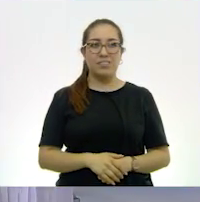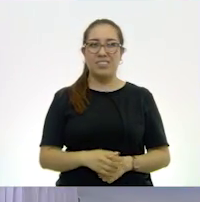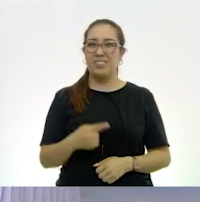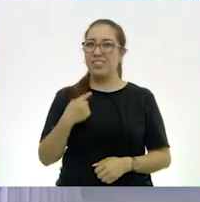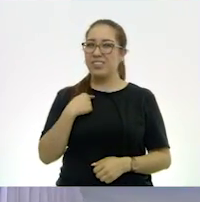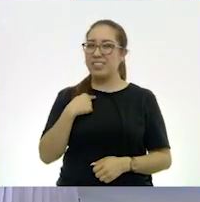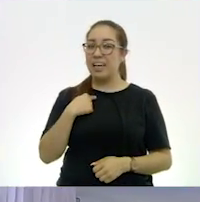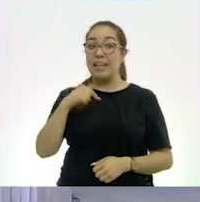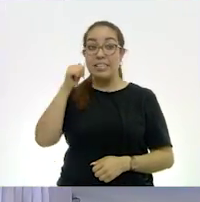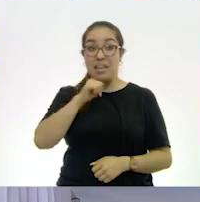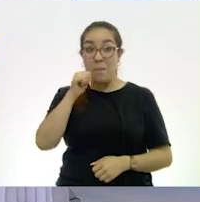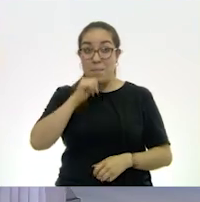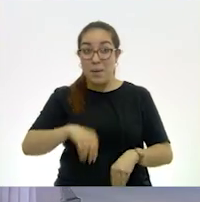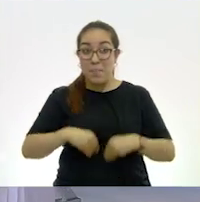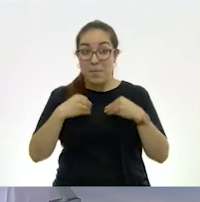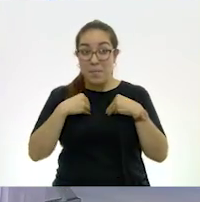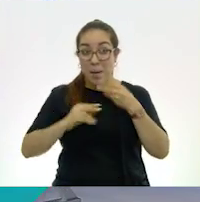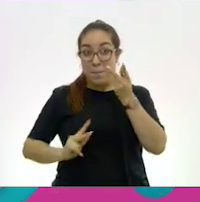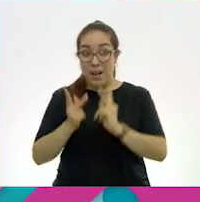Sí.